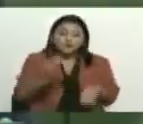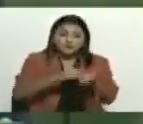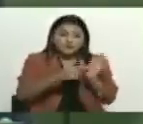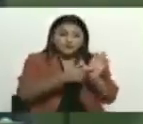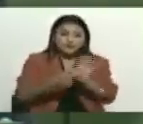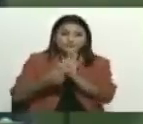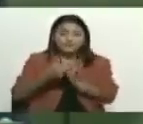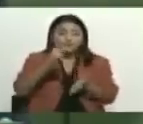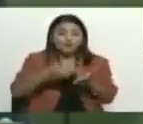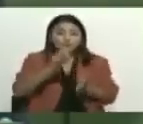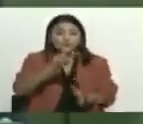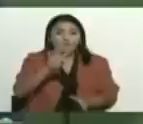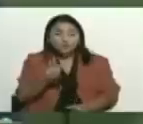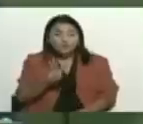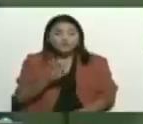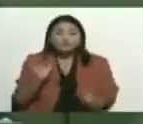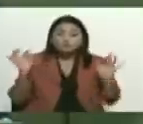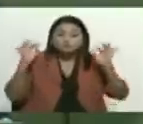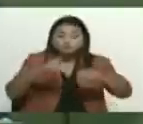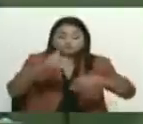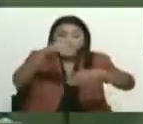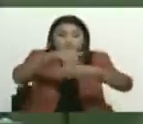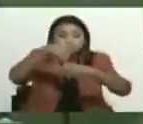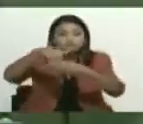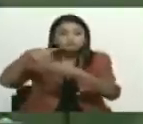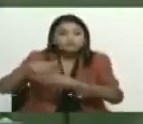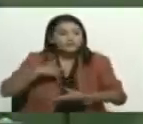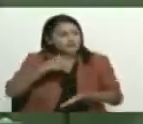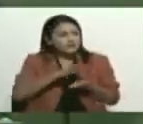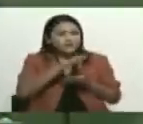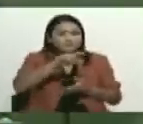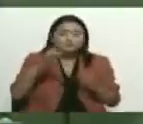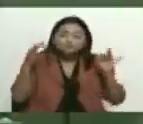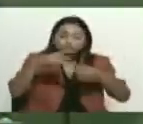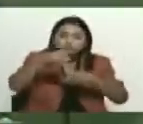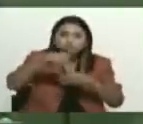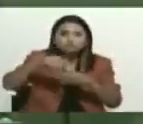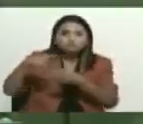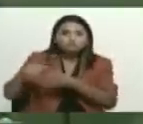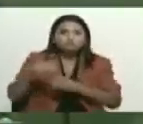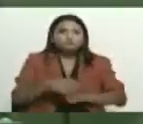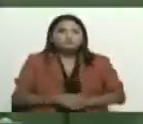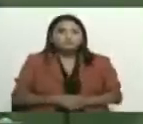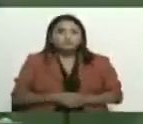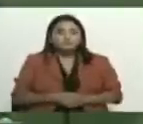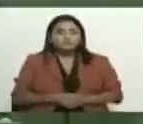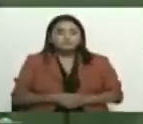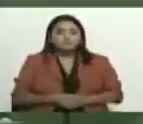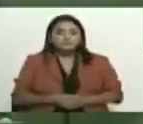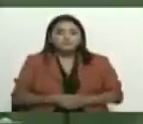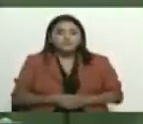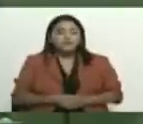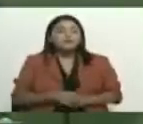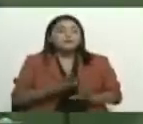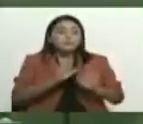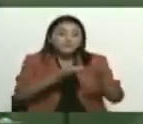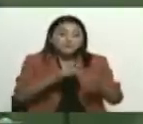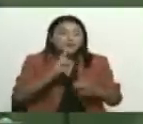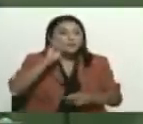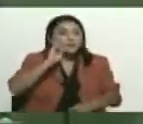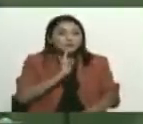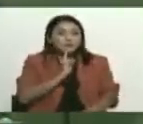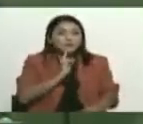en 2024, acudiremos de manera cívica y masiva a los centros de votación para reiterar el respaldo al proyecto